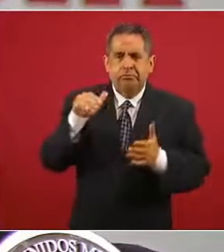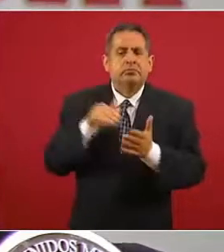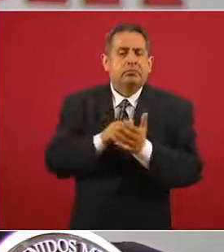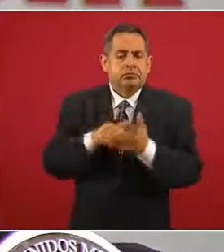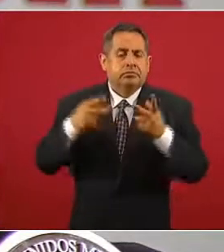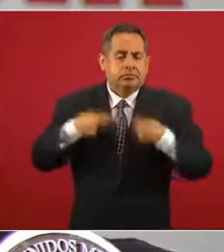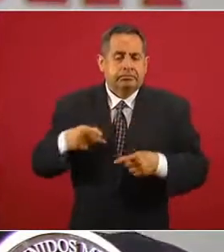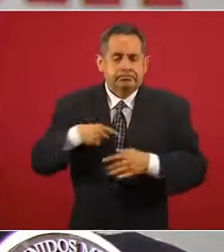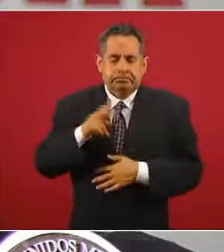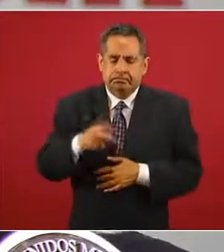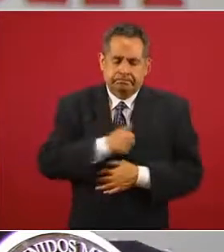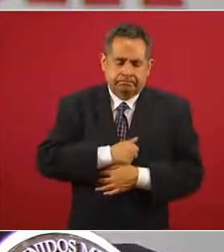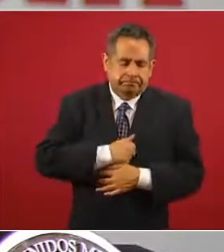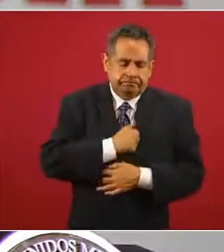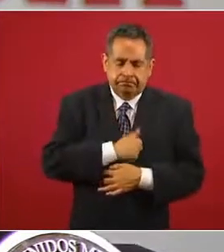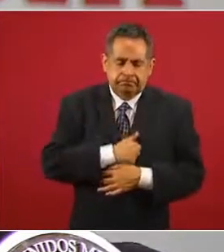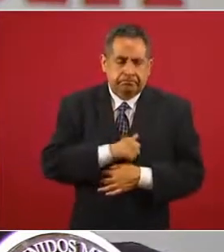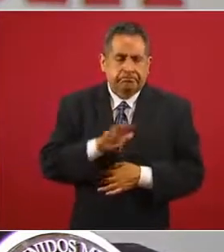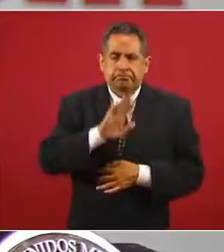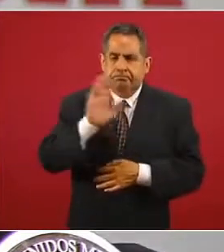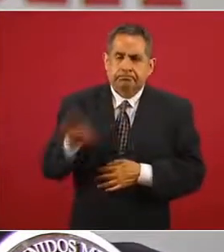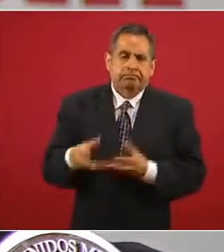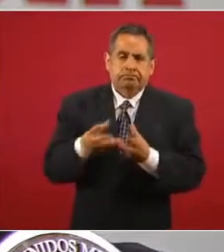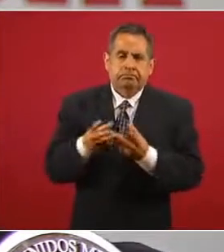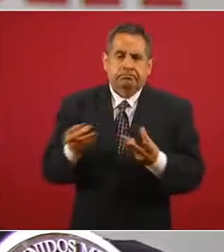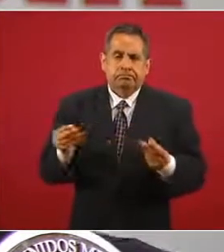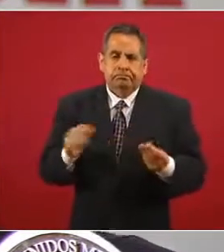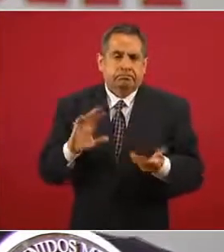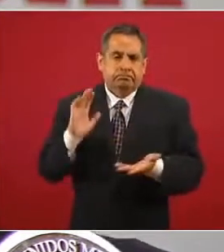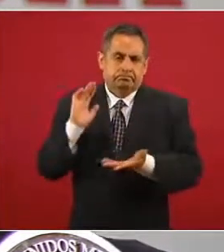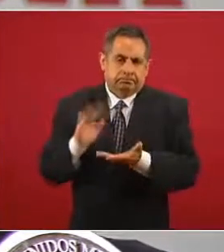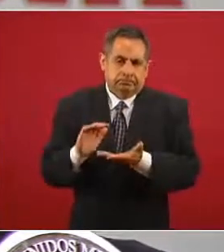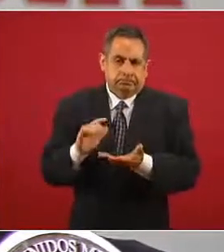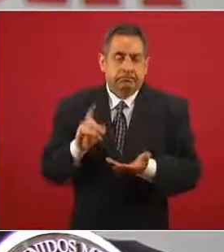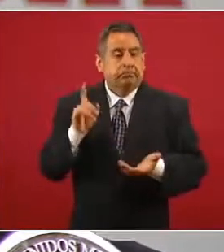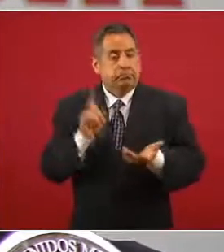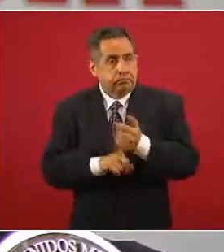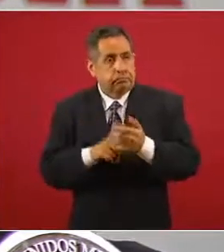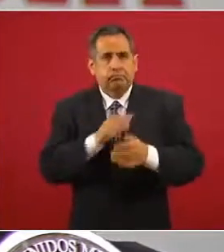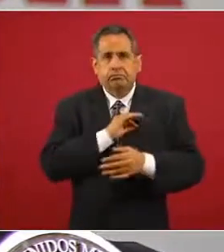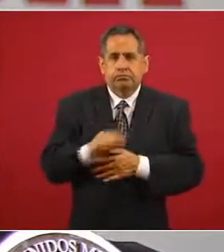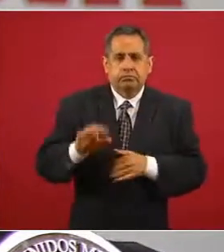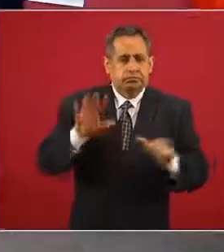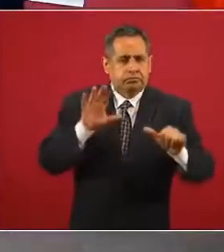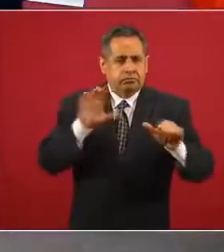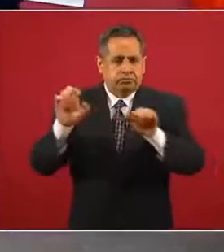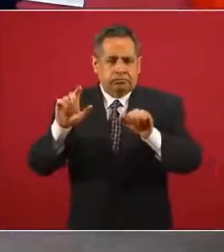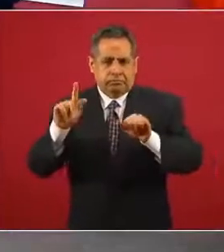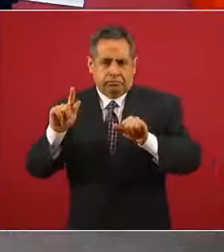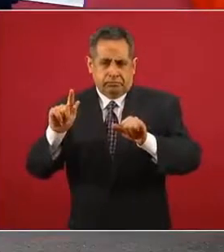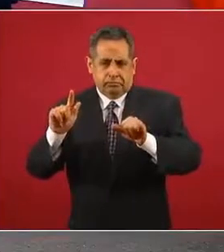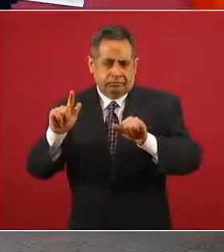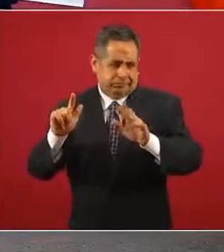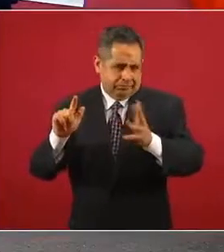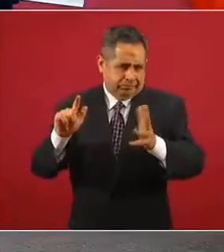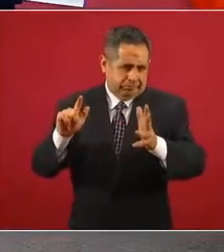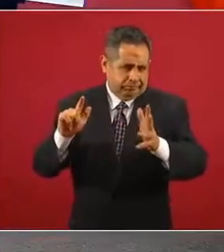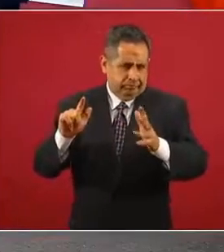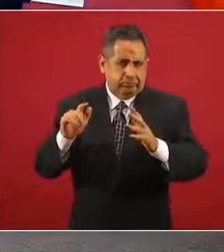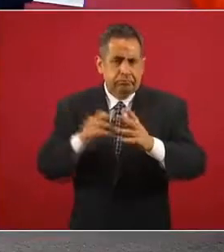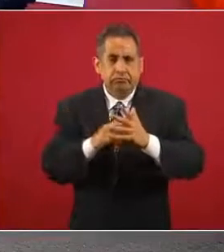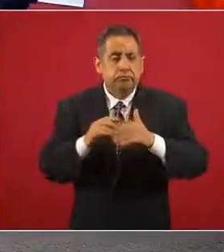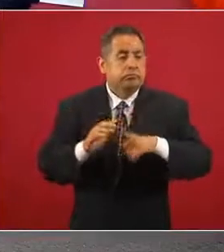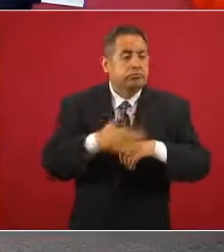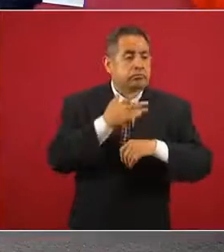personas, desafortunadamente porque perdieron la vida. Pero en el resto, que son más de 670,